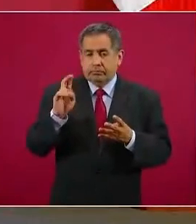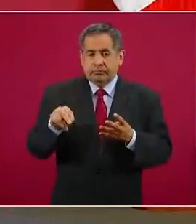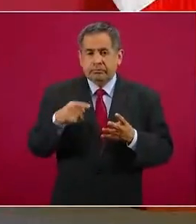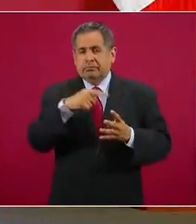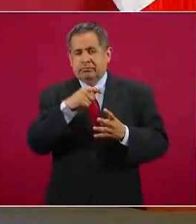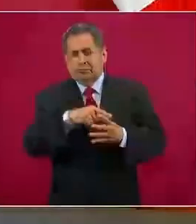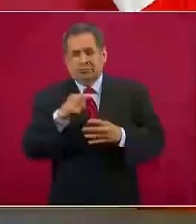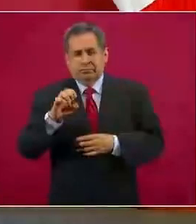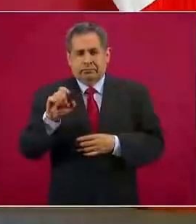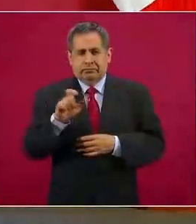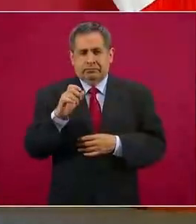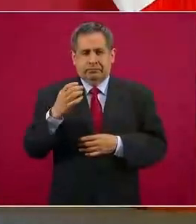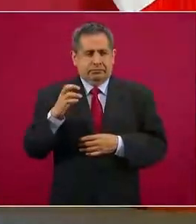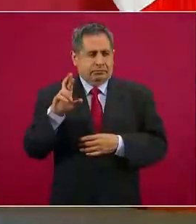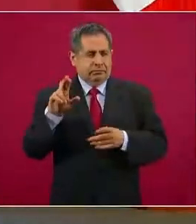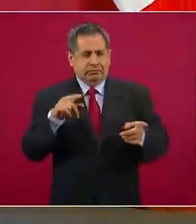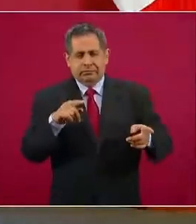Excelsior.